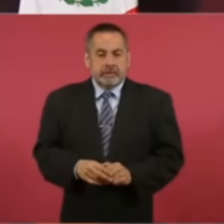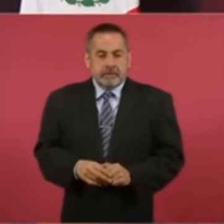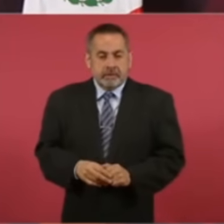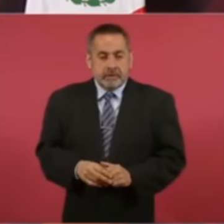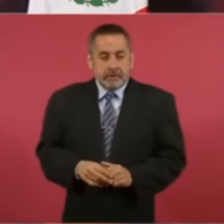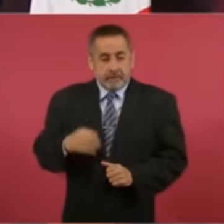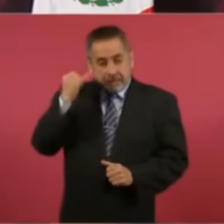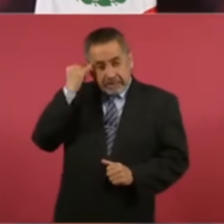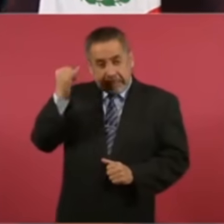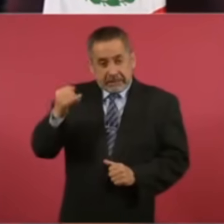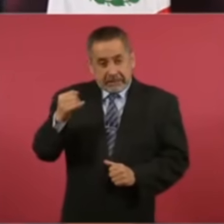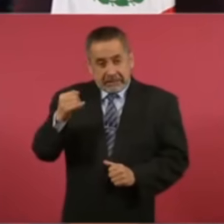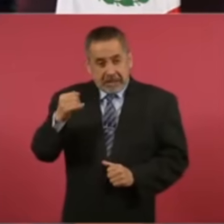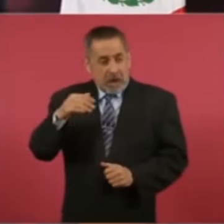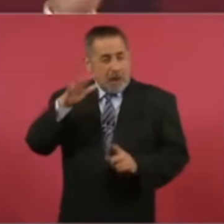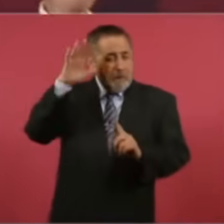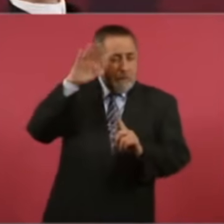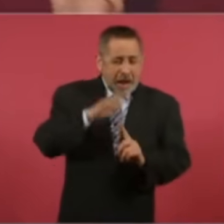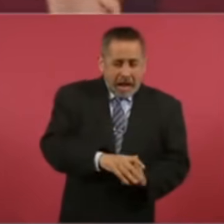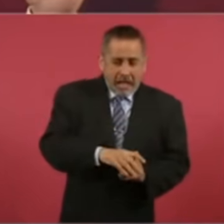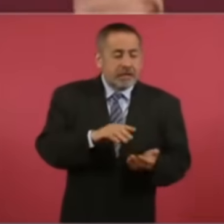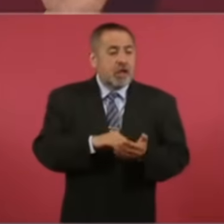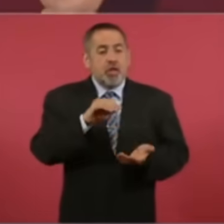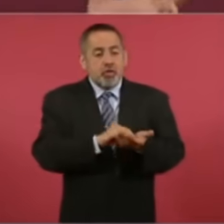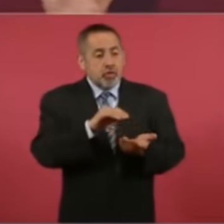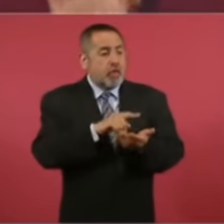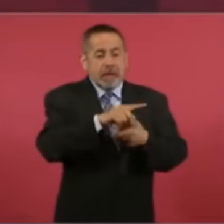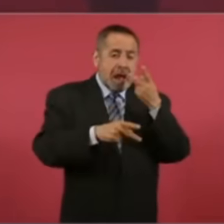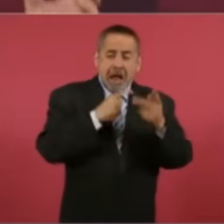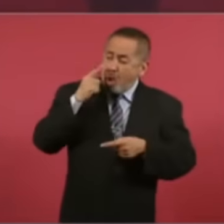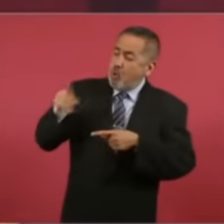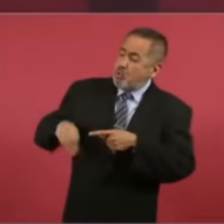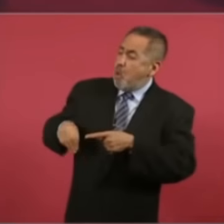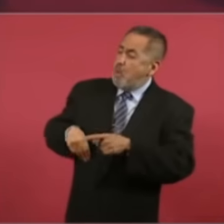Imagínense, todavía estaríamos escuchando los gritos en los programas de radio,